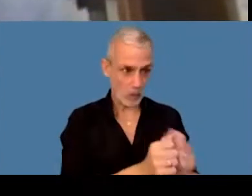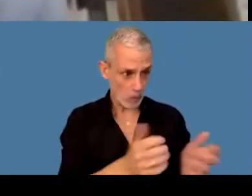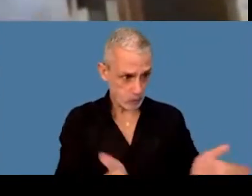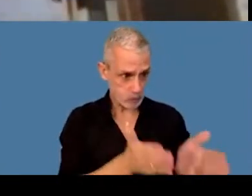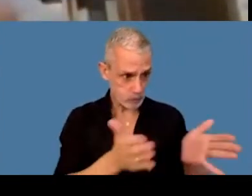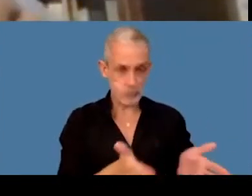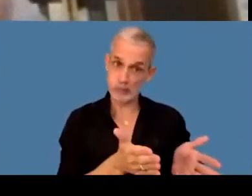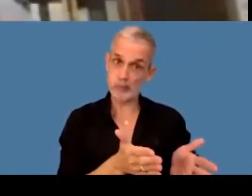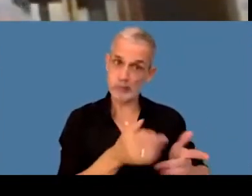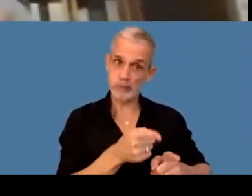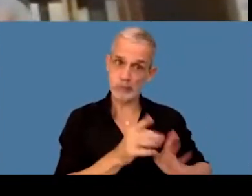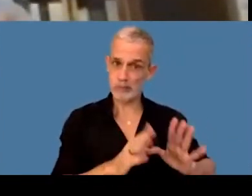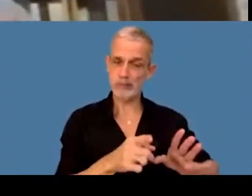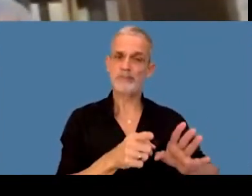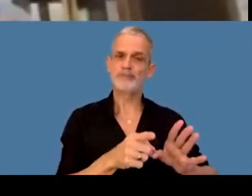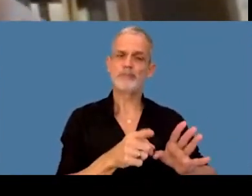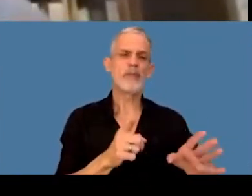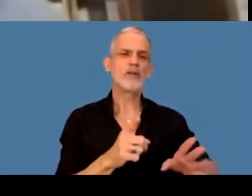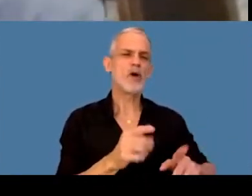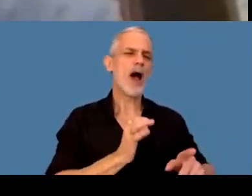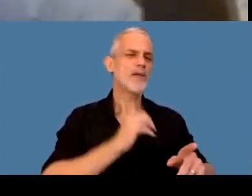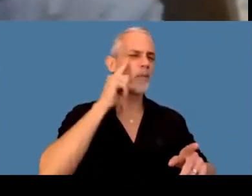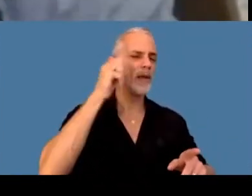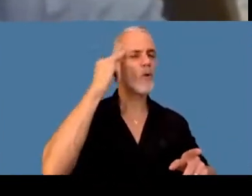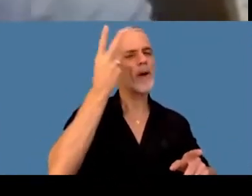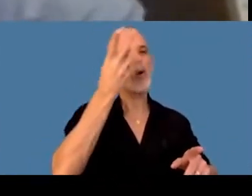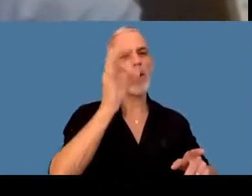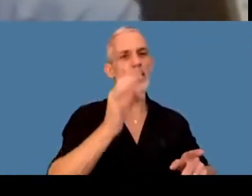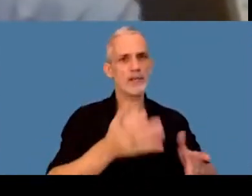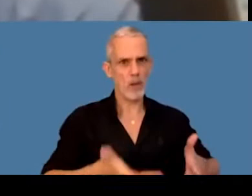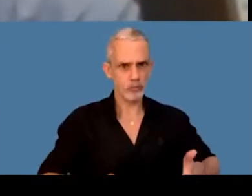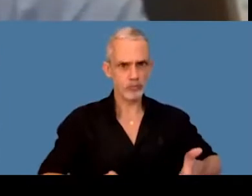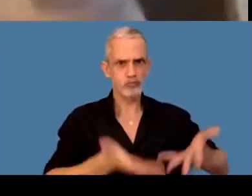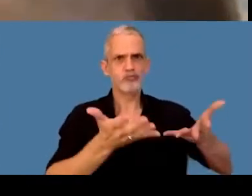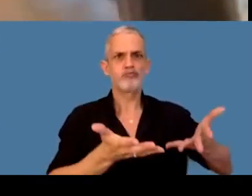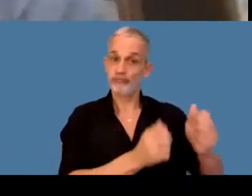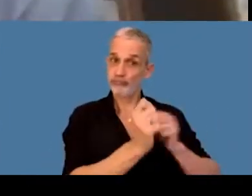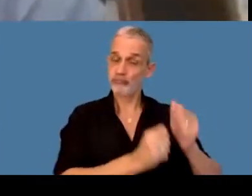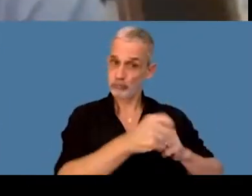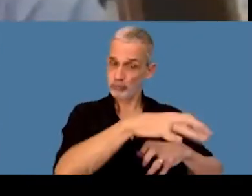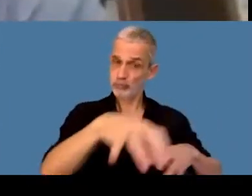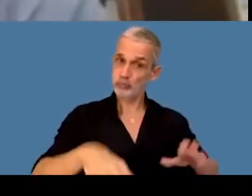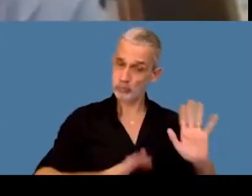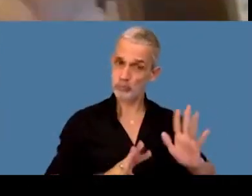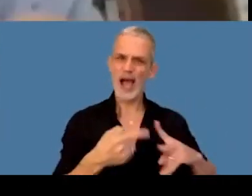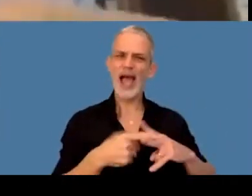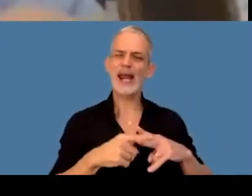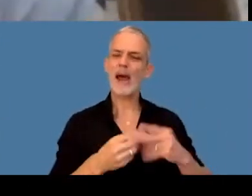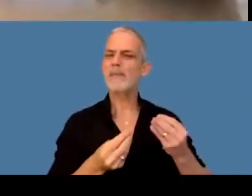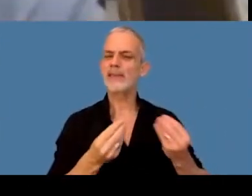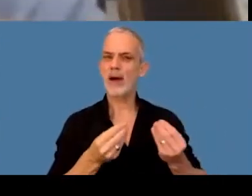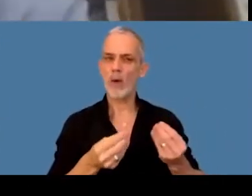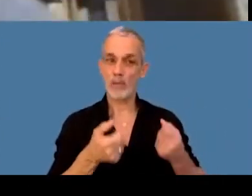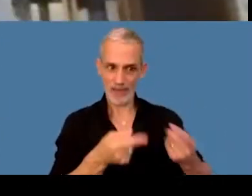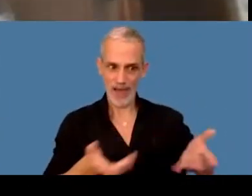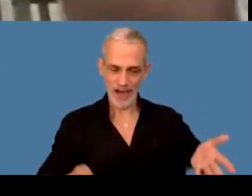que en los 40 se va a potenciar. Y una de las herramientas para potenciarlos